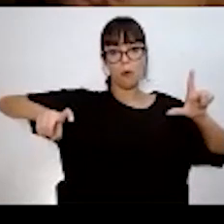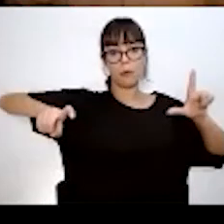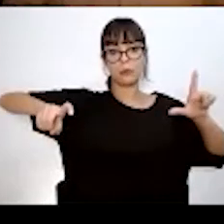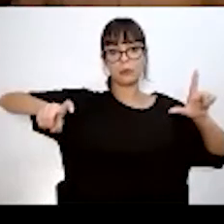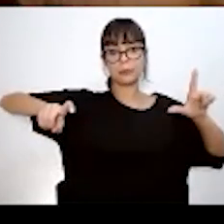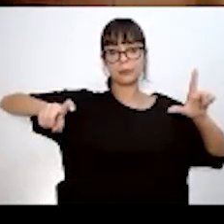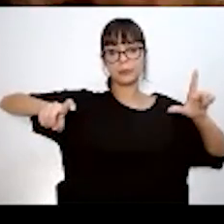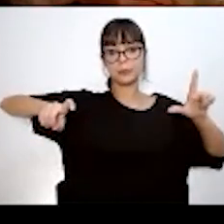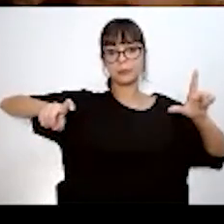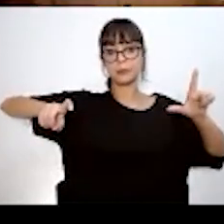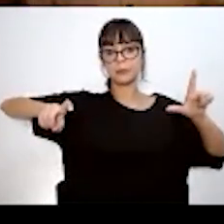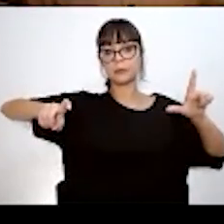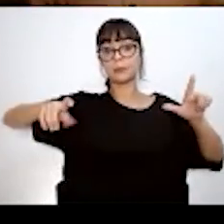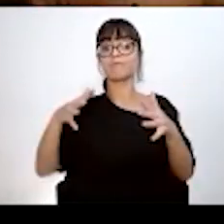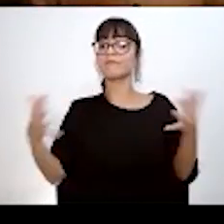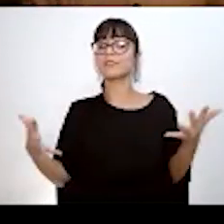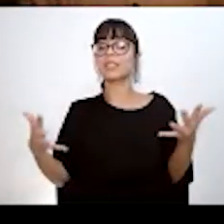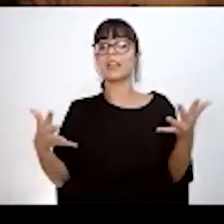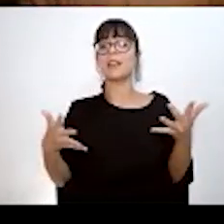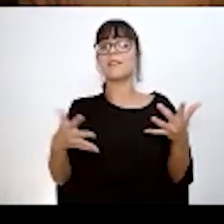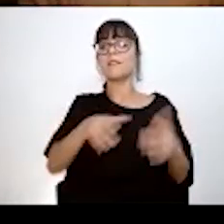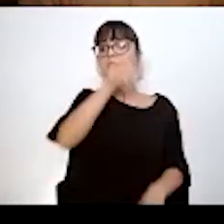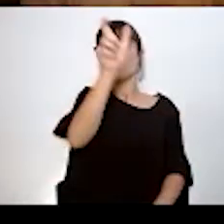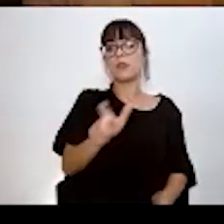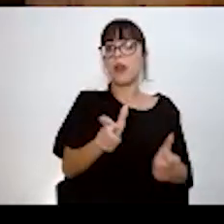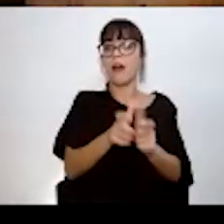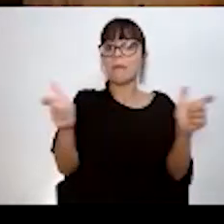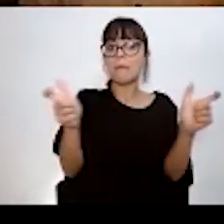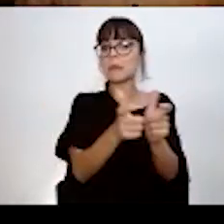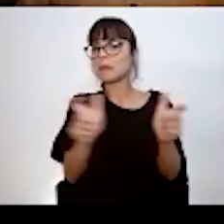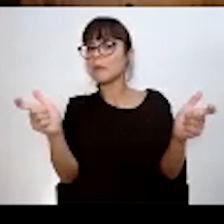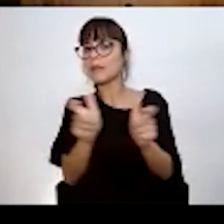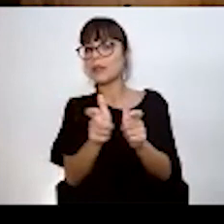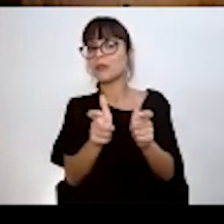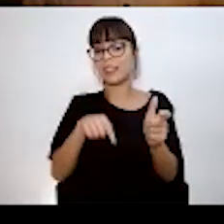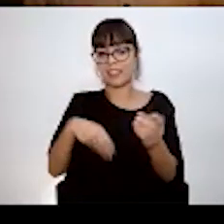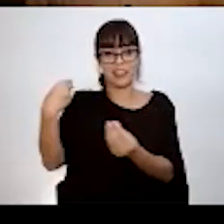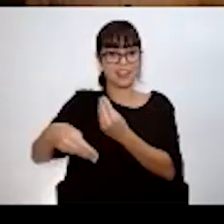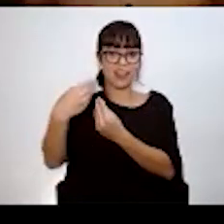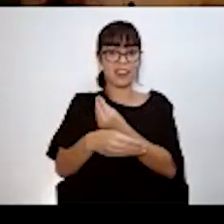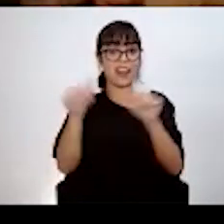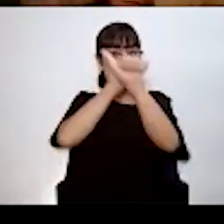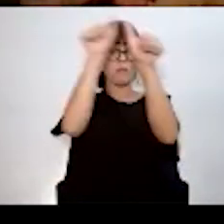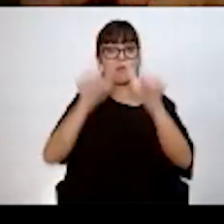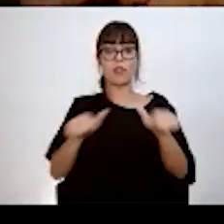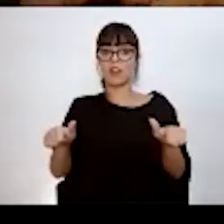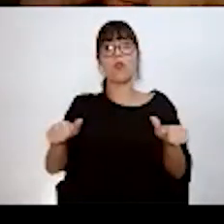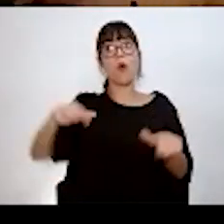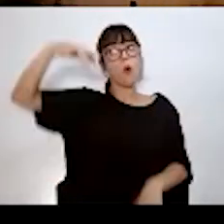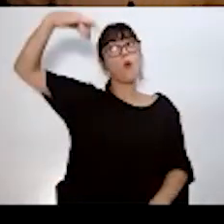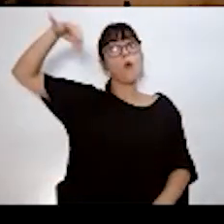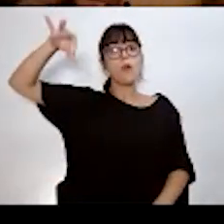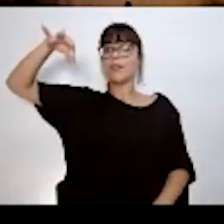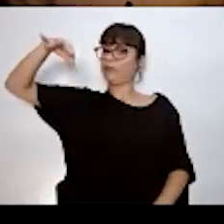de crecimiento, el modelo de desarrollo, el modelo demográfico de Gran Canaria a lo largo de todo el proceso de ocupación, no es un modelo único, sino